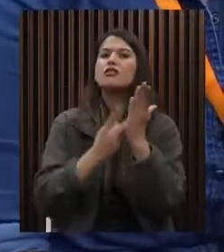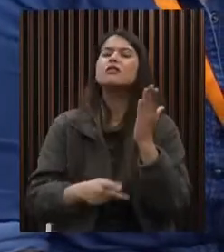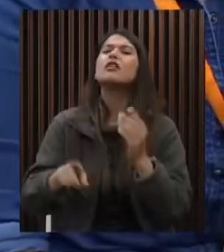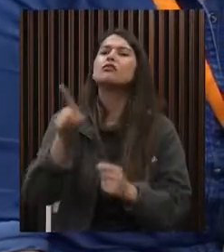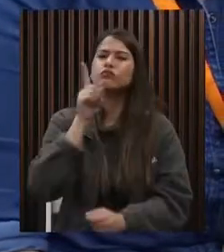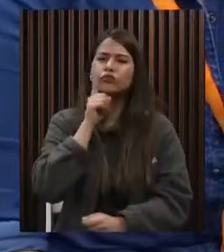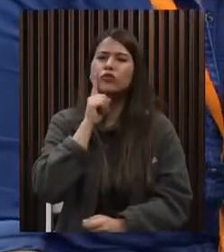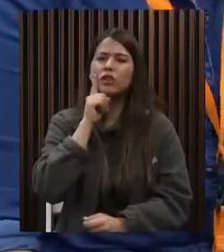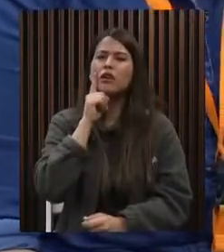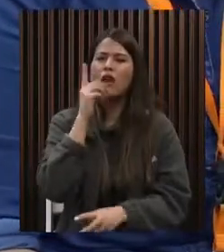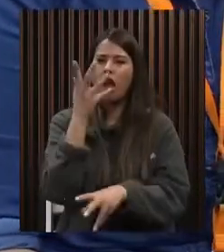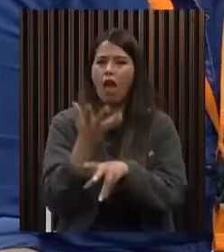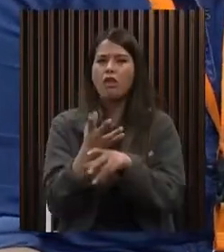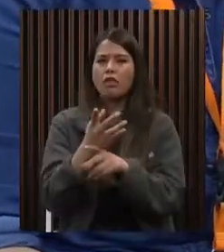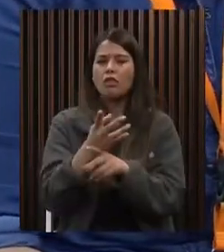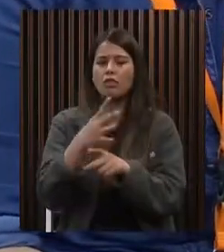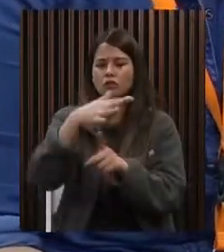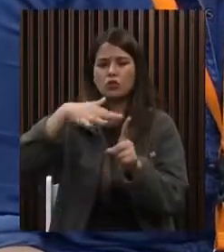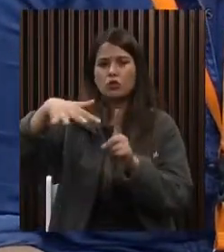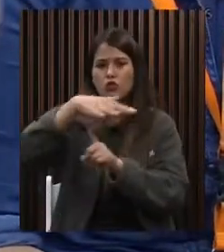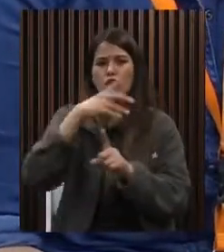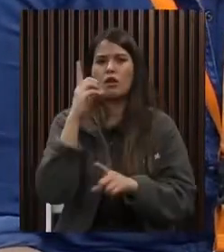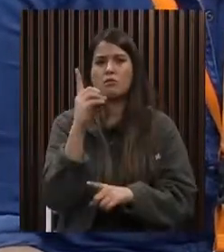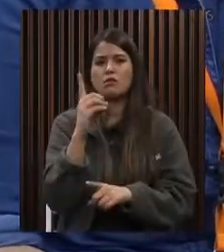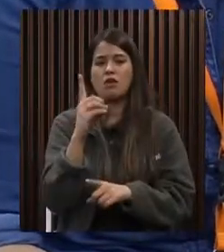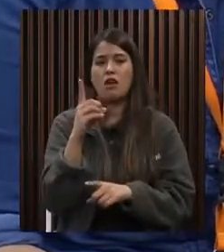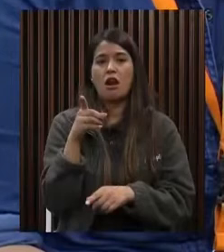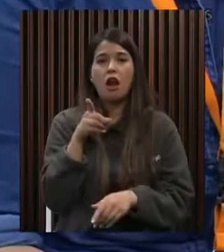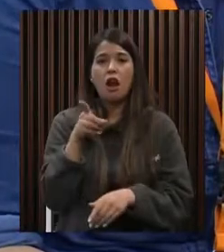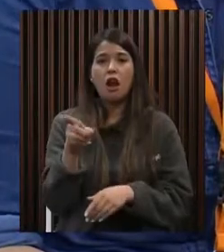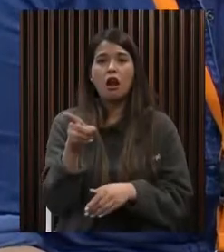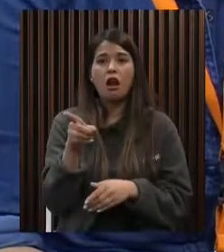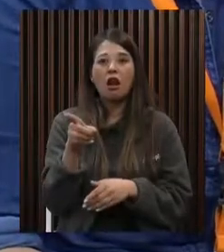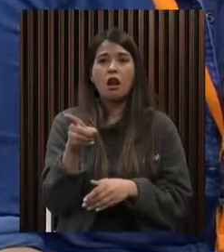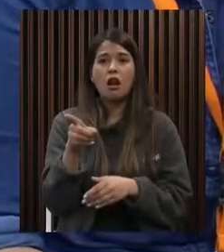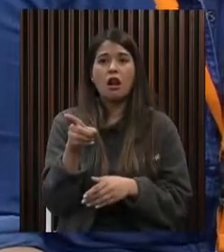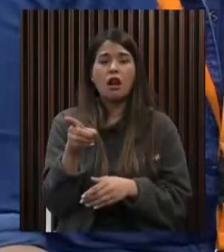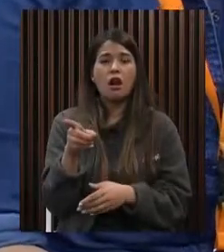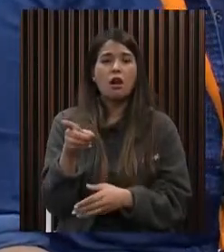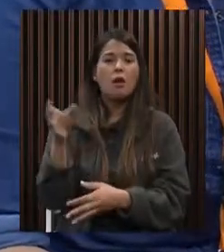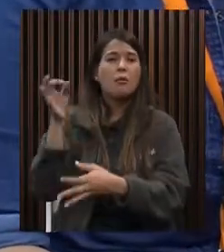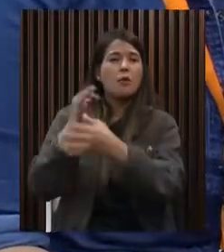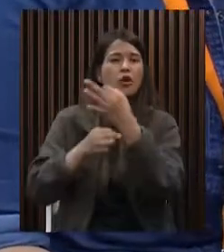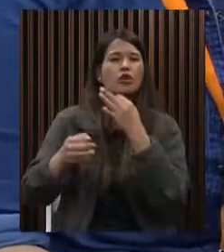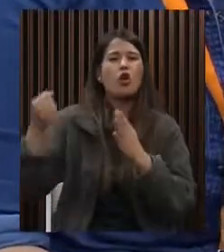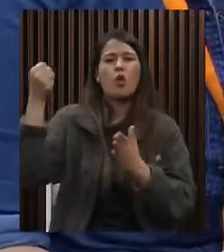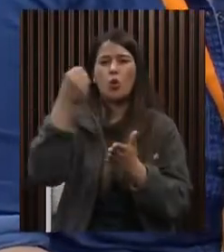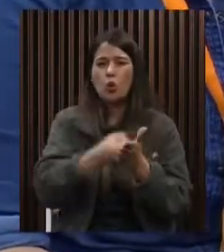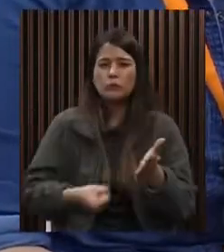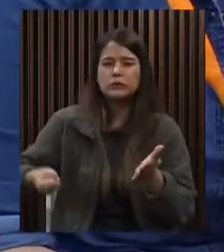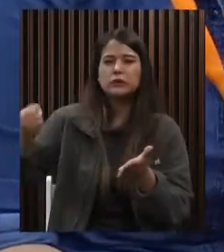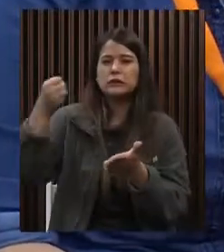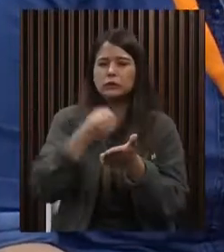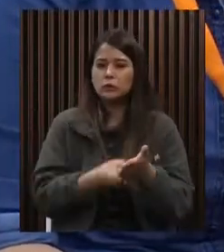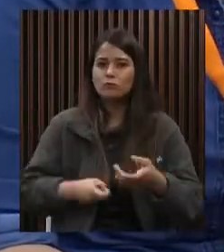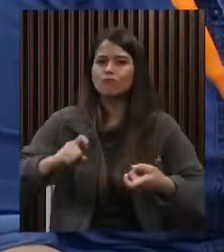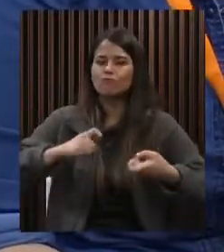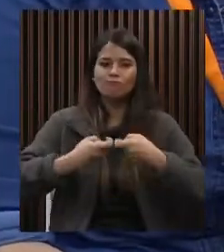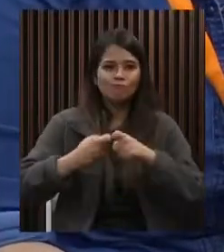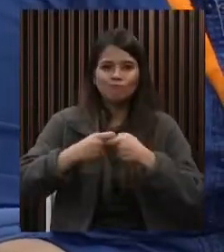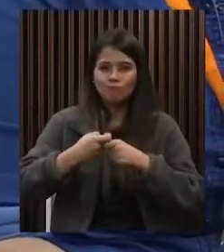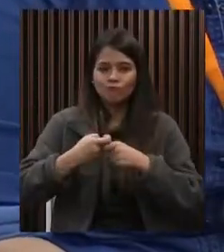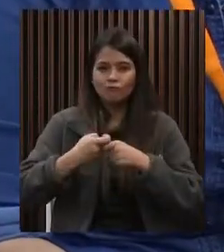discapacidad. Y él empezó, o sea, solo, yo creo que como la historia así de pelear, pero creo